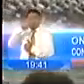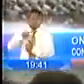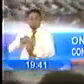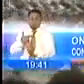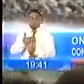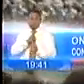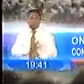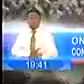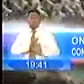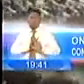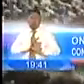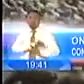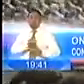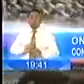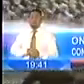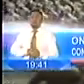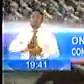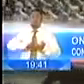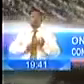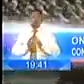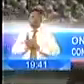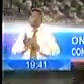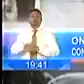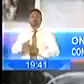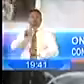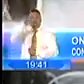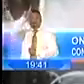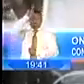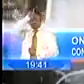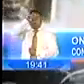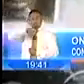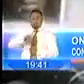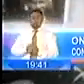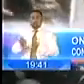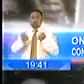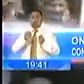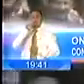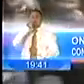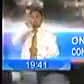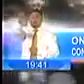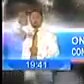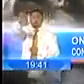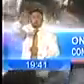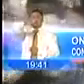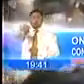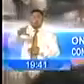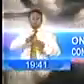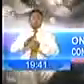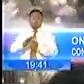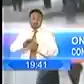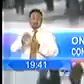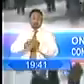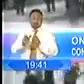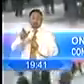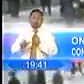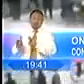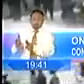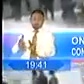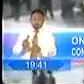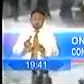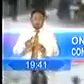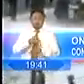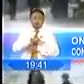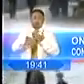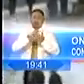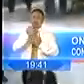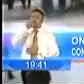una amenaza extranjera para la llamada comunidad racial alemana. Bajo el mando de Adolf Hitler y sus colaboradores, los asesinatos tuvieron lugar a